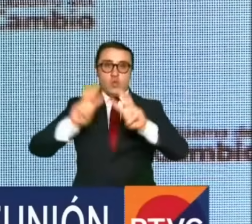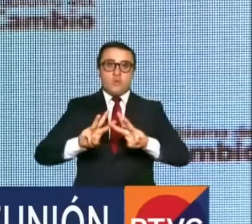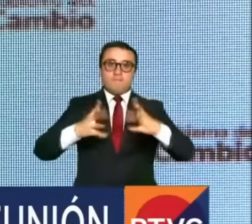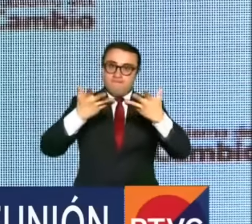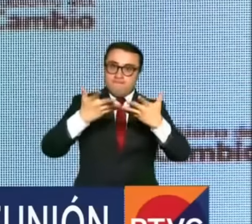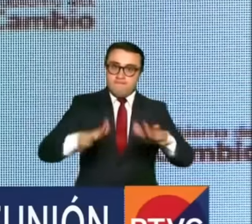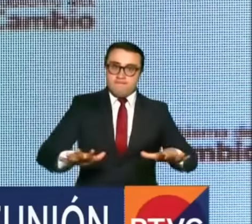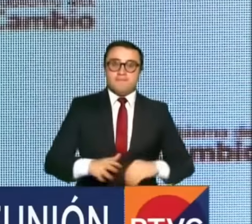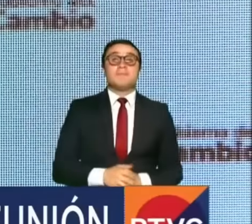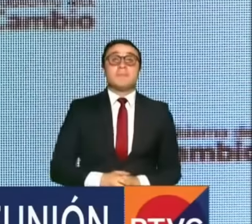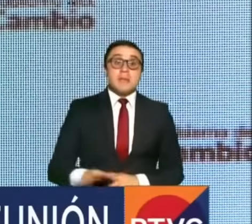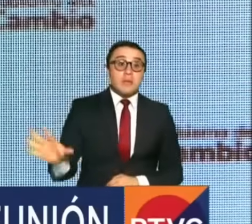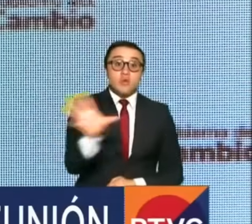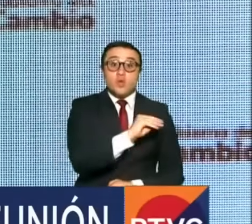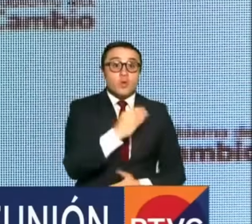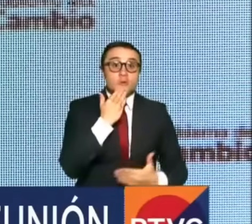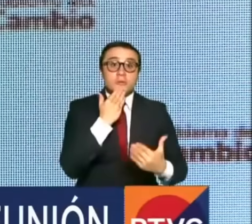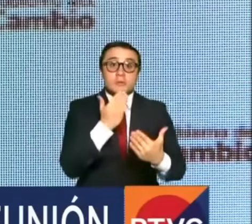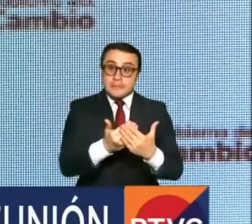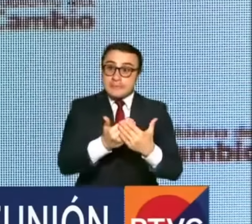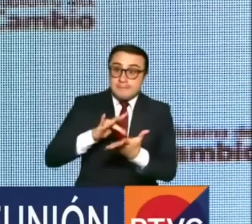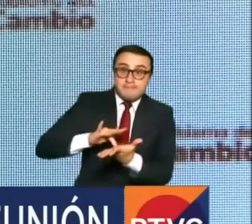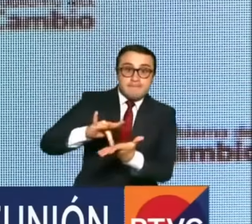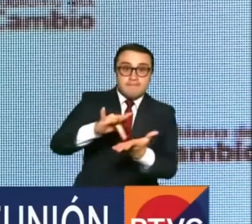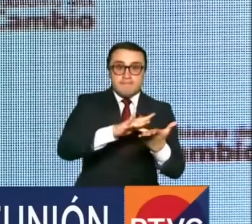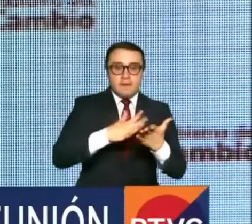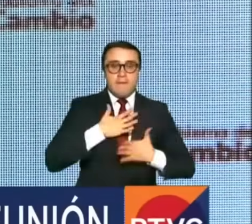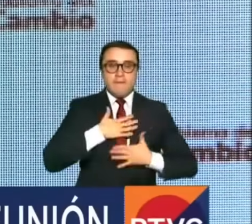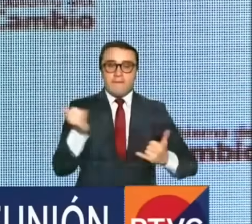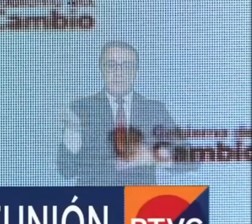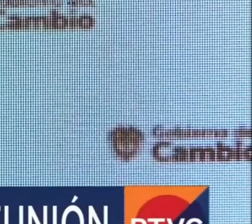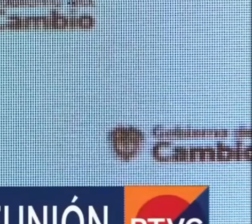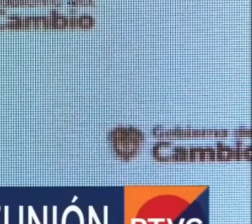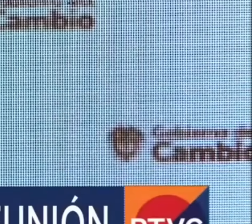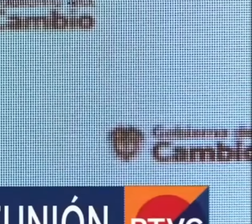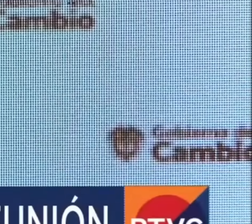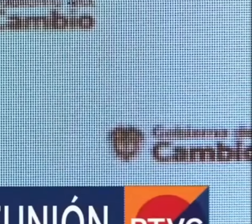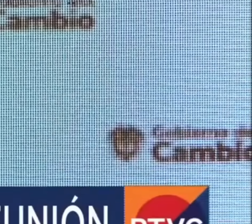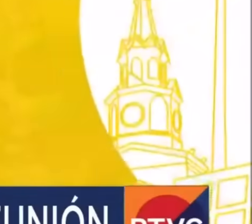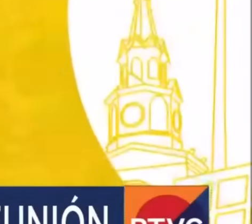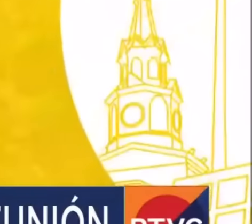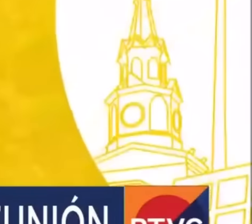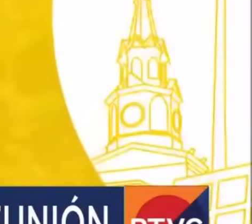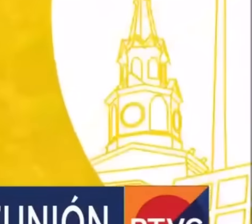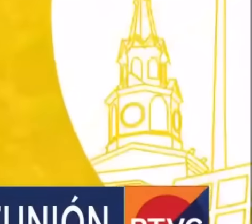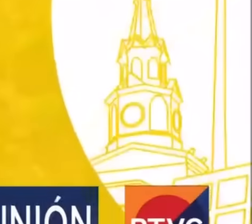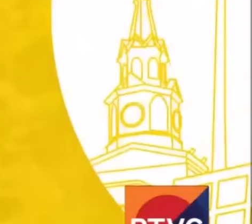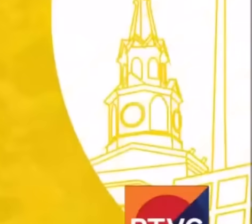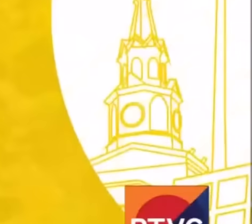de Naciones Unidas. A todos, gracias por acompañarnos. Feliz día.